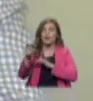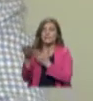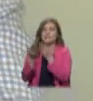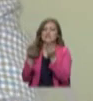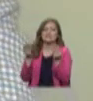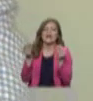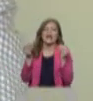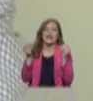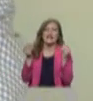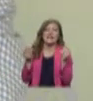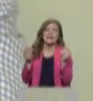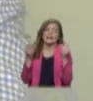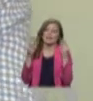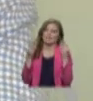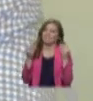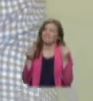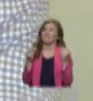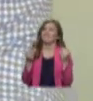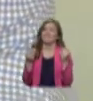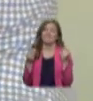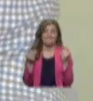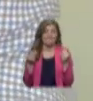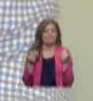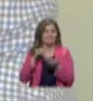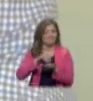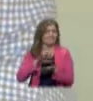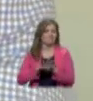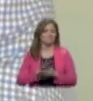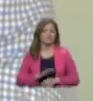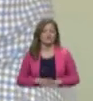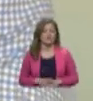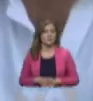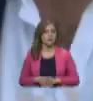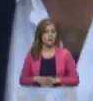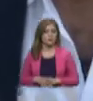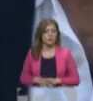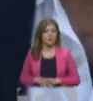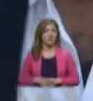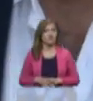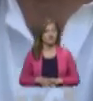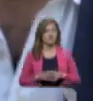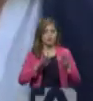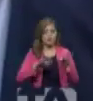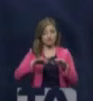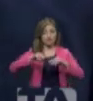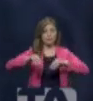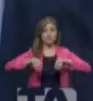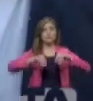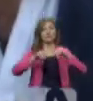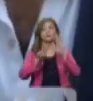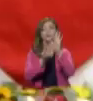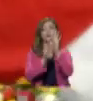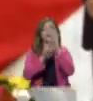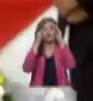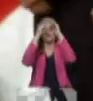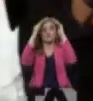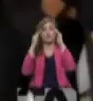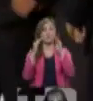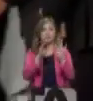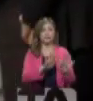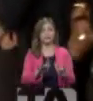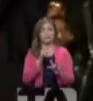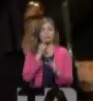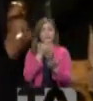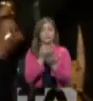esté debidamente vinculada con los parámetros de calidad de servicio exigidos en la ley. Desde la Secretaría de Territorio, Hábitat y Vivienda, su secretario